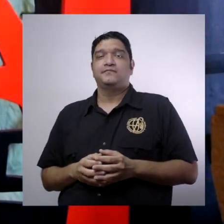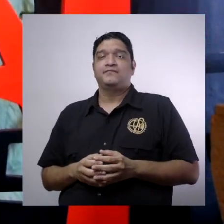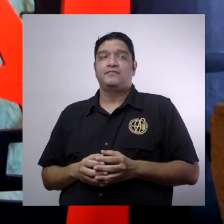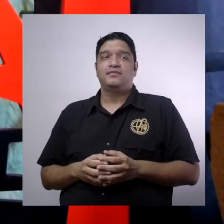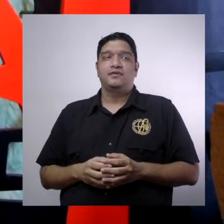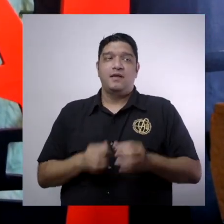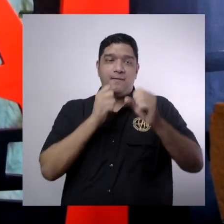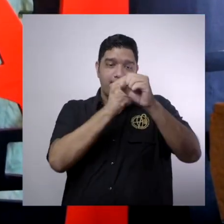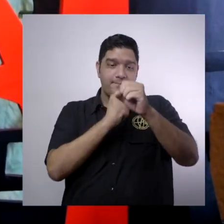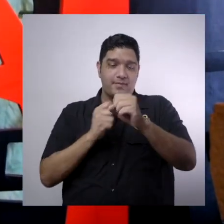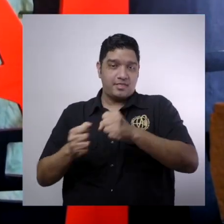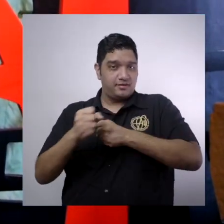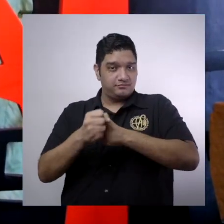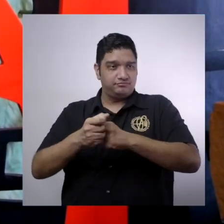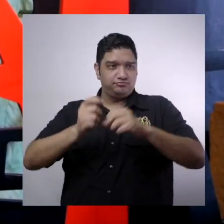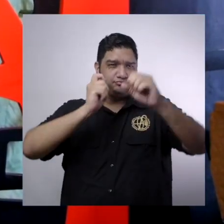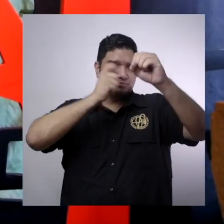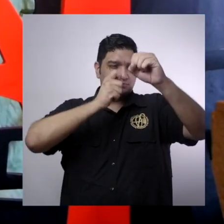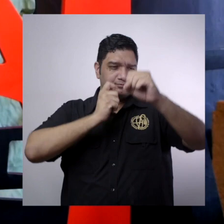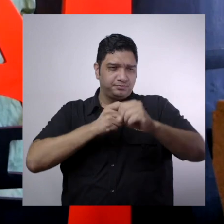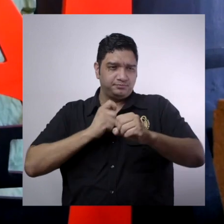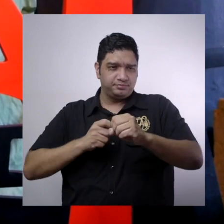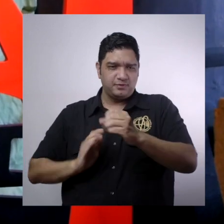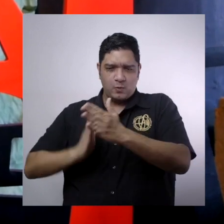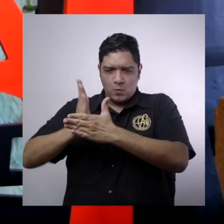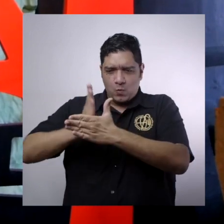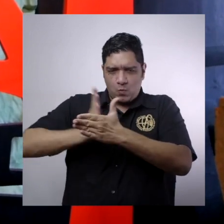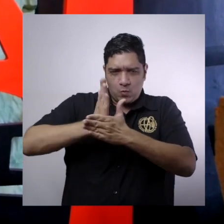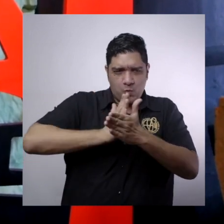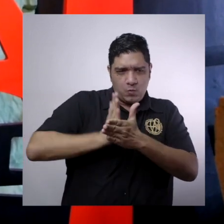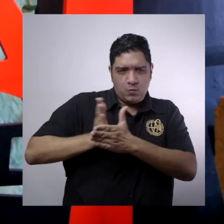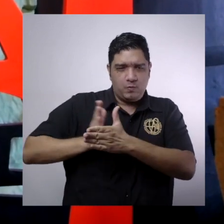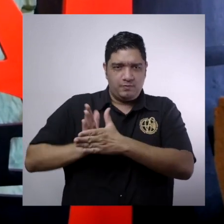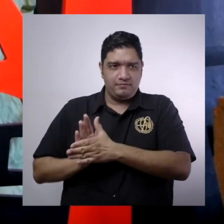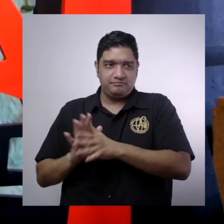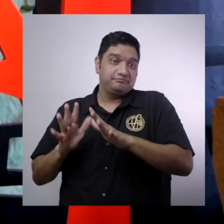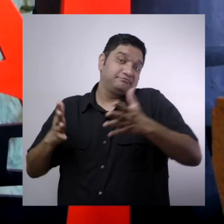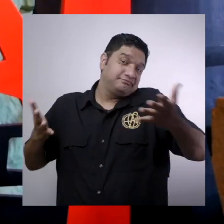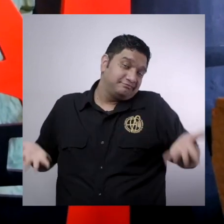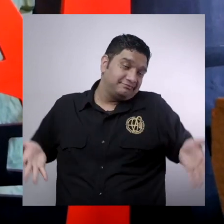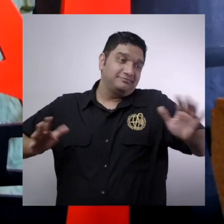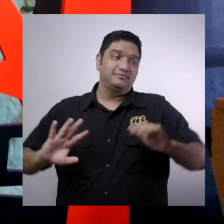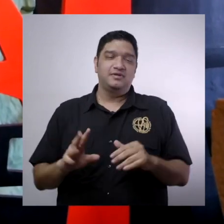madera tallada, y que pues el mismo nombre,